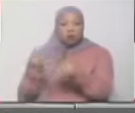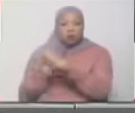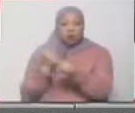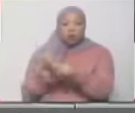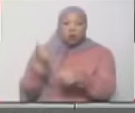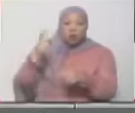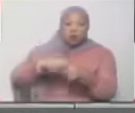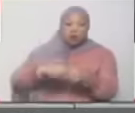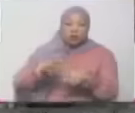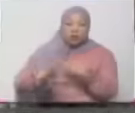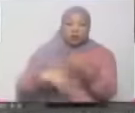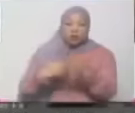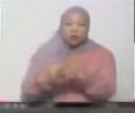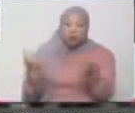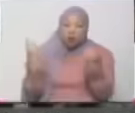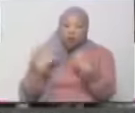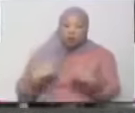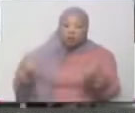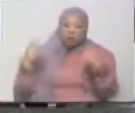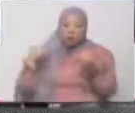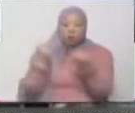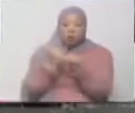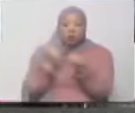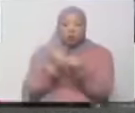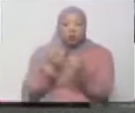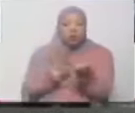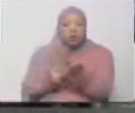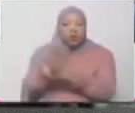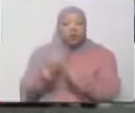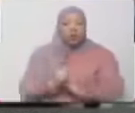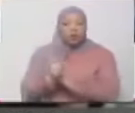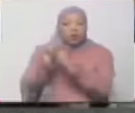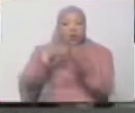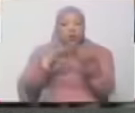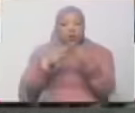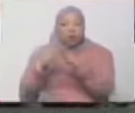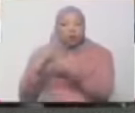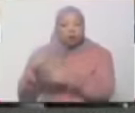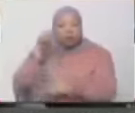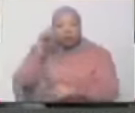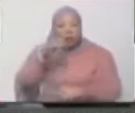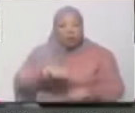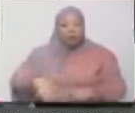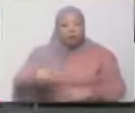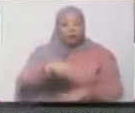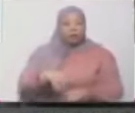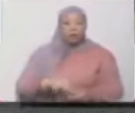centro de formación del liderazgo de los comuneros y comuneras.